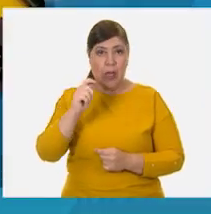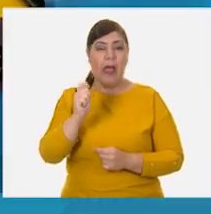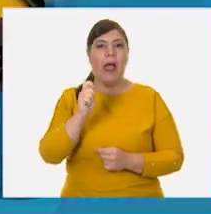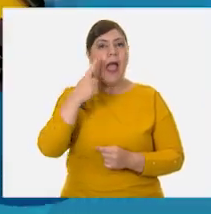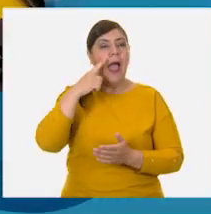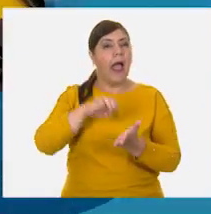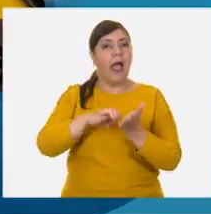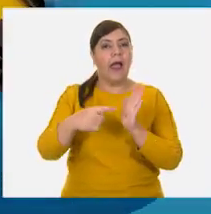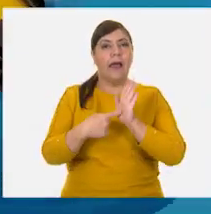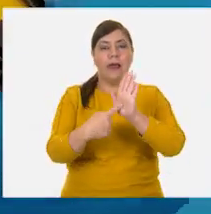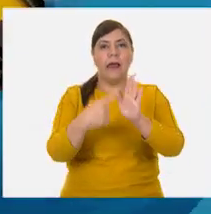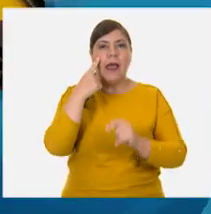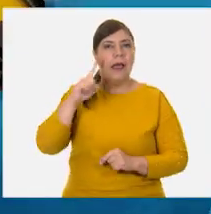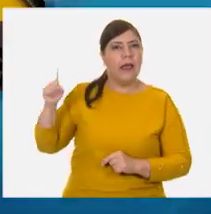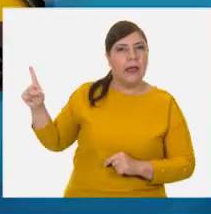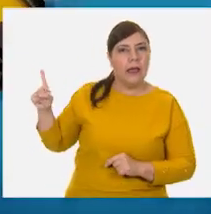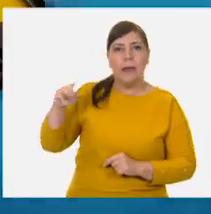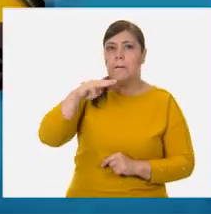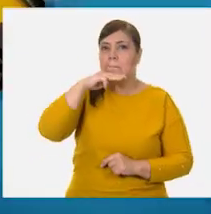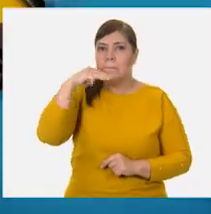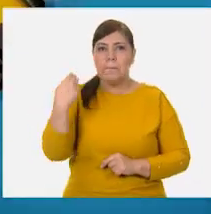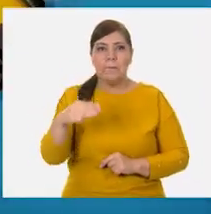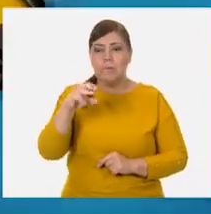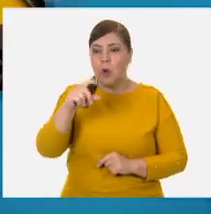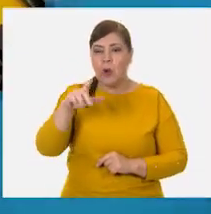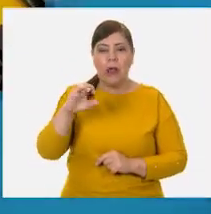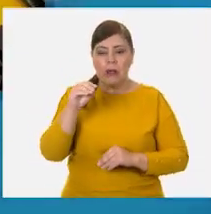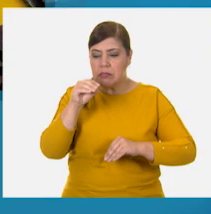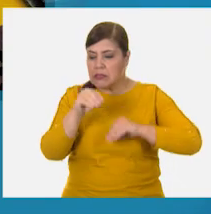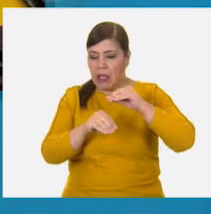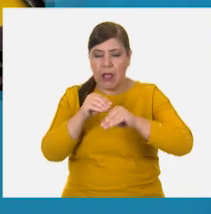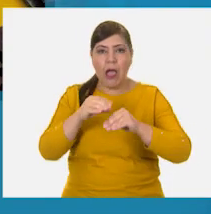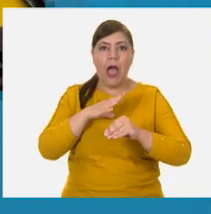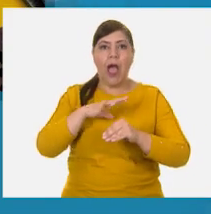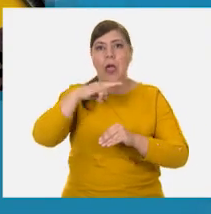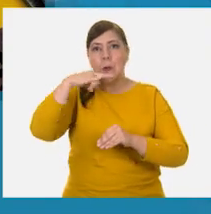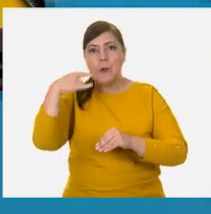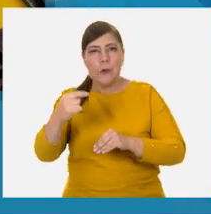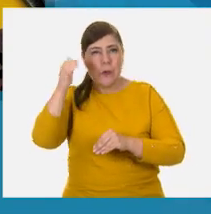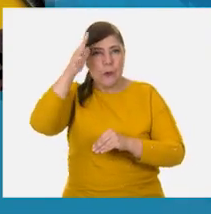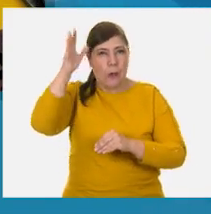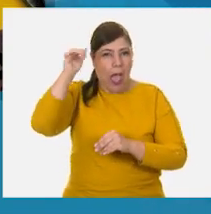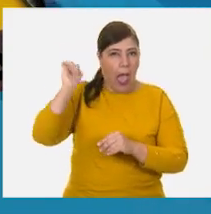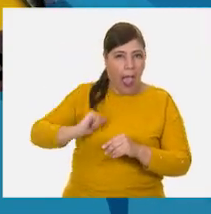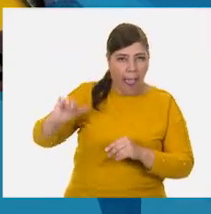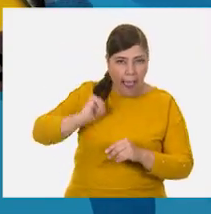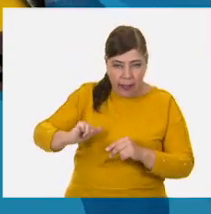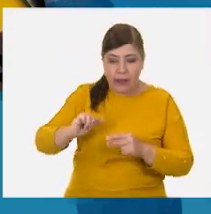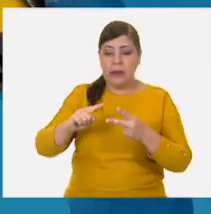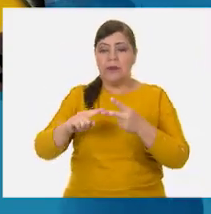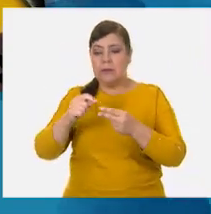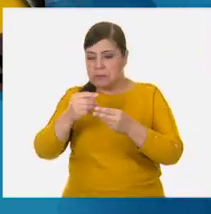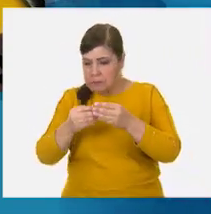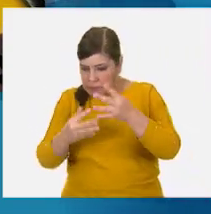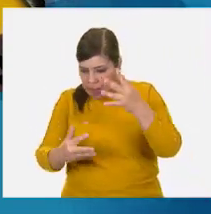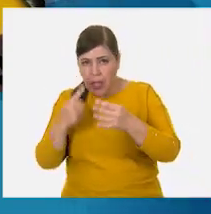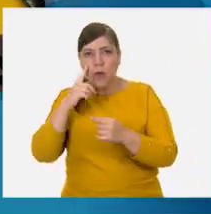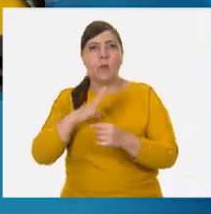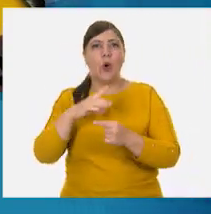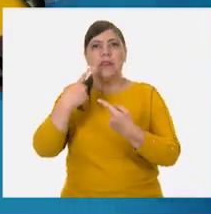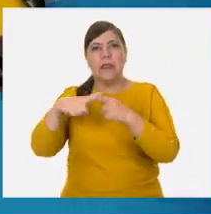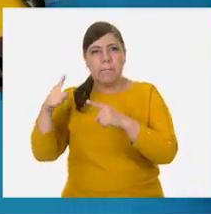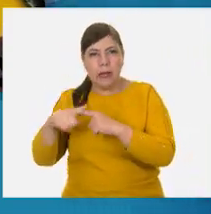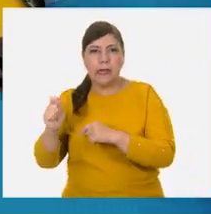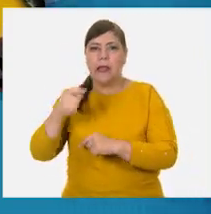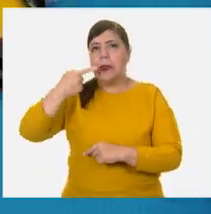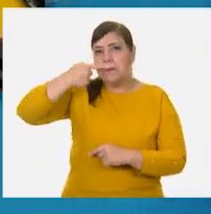que tanto hemos hablado y que tiene ingredientes prehispánicos como el chile, así como ingredientes de distintos continentes como